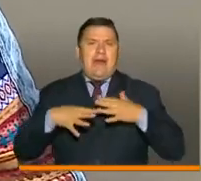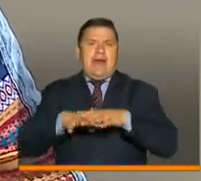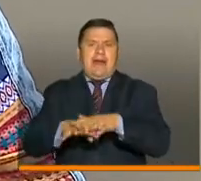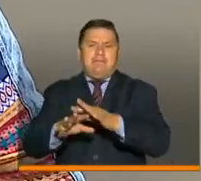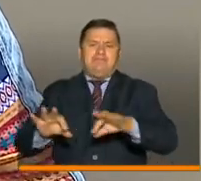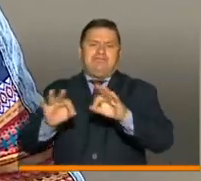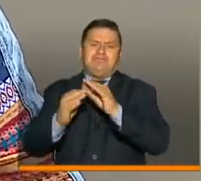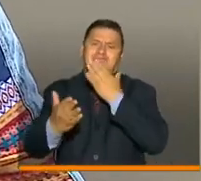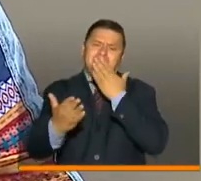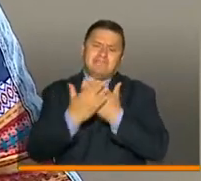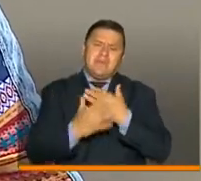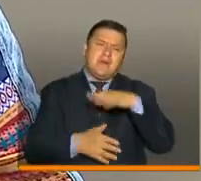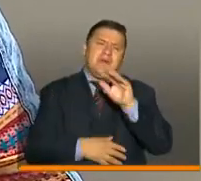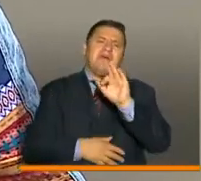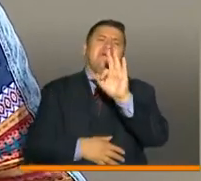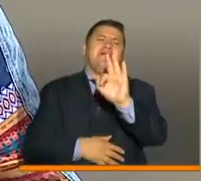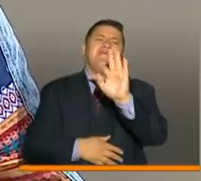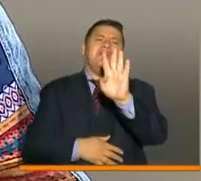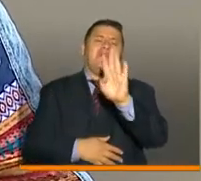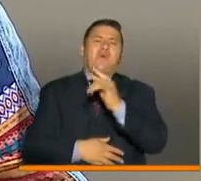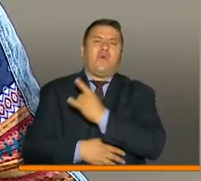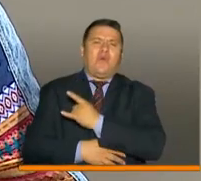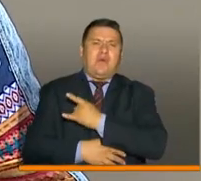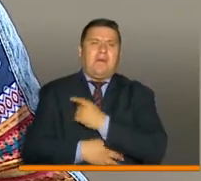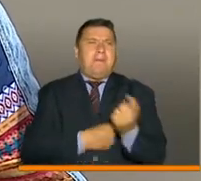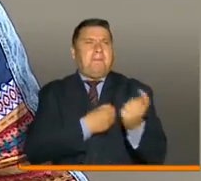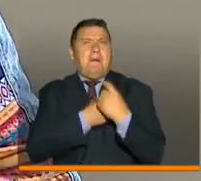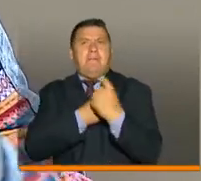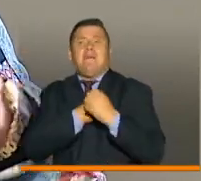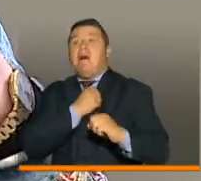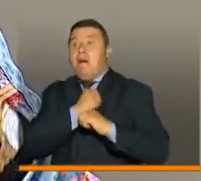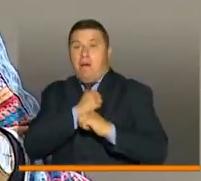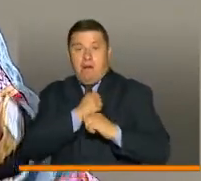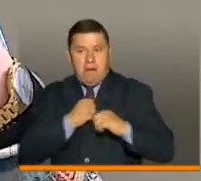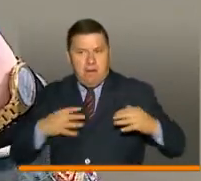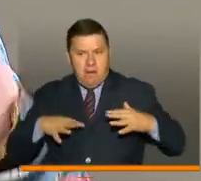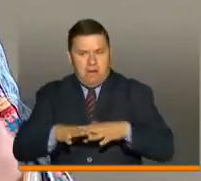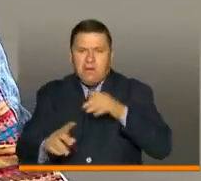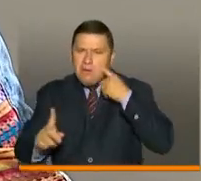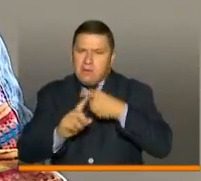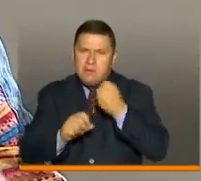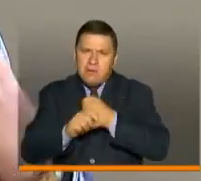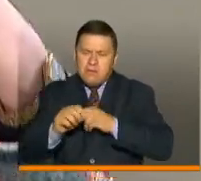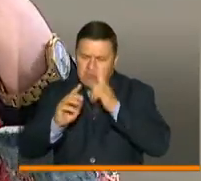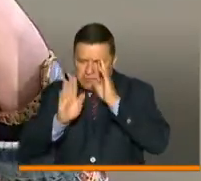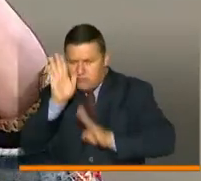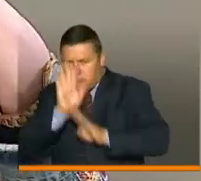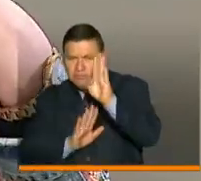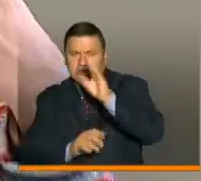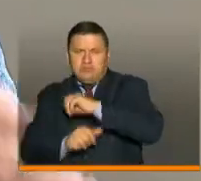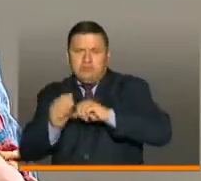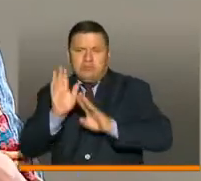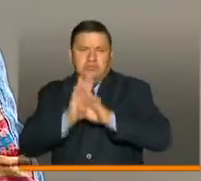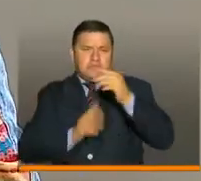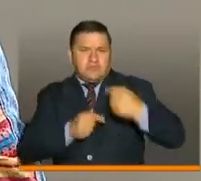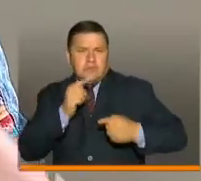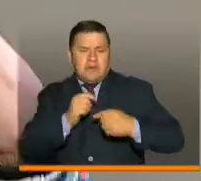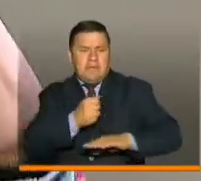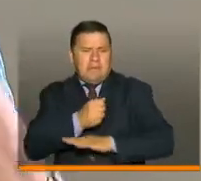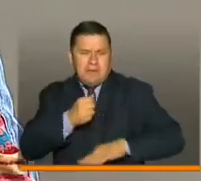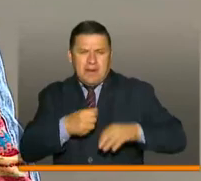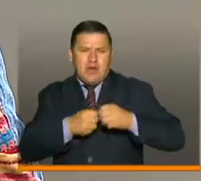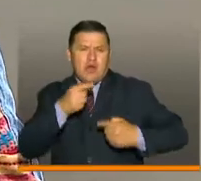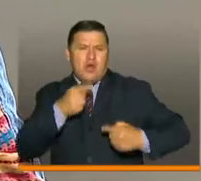Un agradecimiento, llevan más de 34 universidades que nos apoyan en esta red para trabajar emprendimiento, desarrollo además de competencias